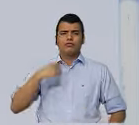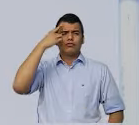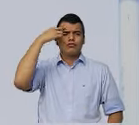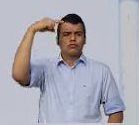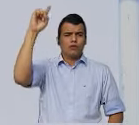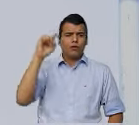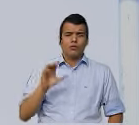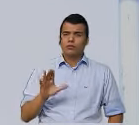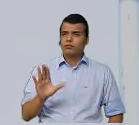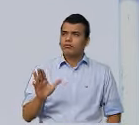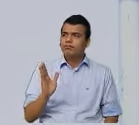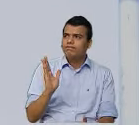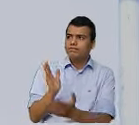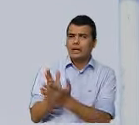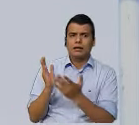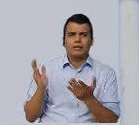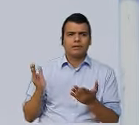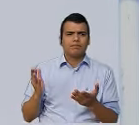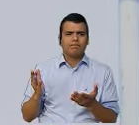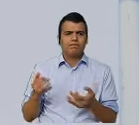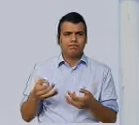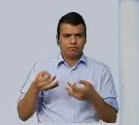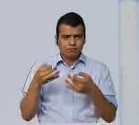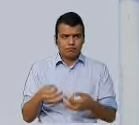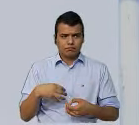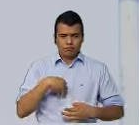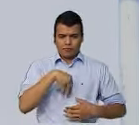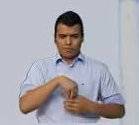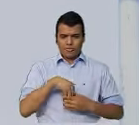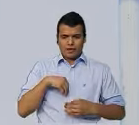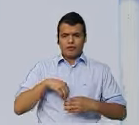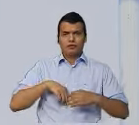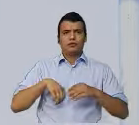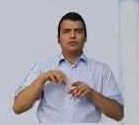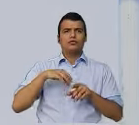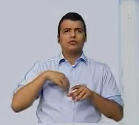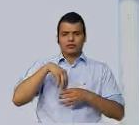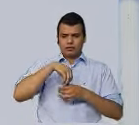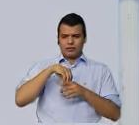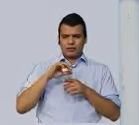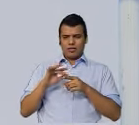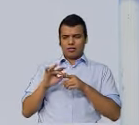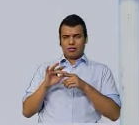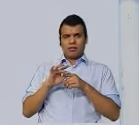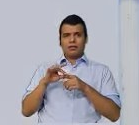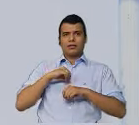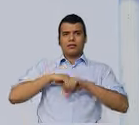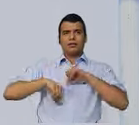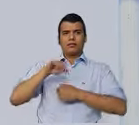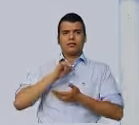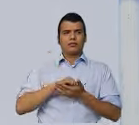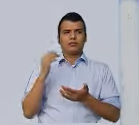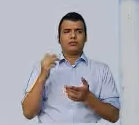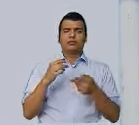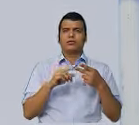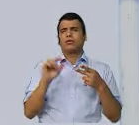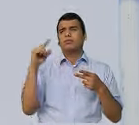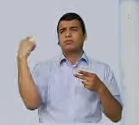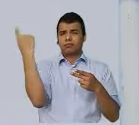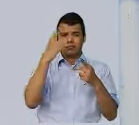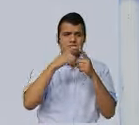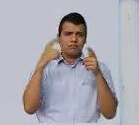hay una presencia de unas sustancias químicas que dañan el páncreas. La más común es la diabetes tipo 2,